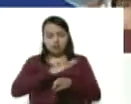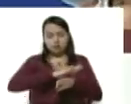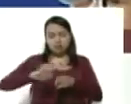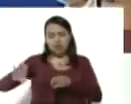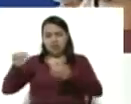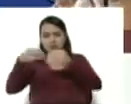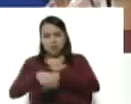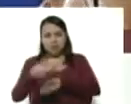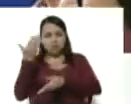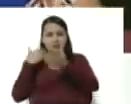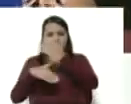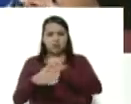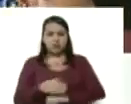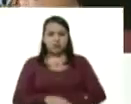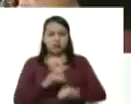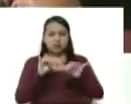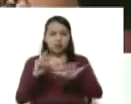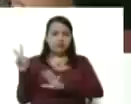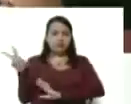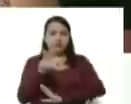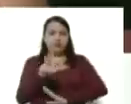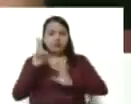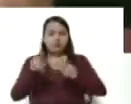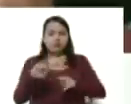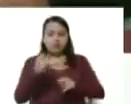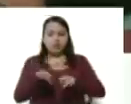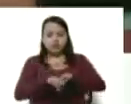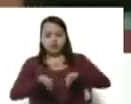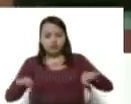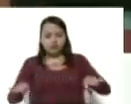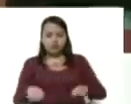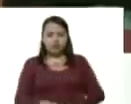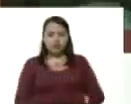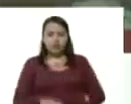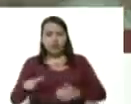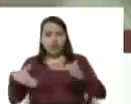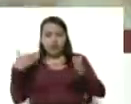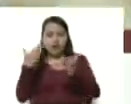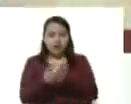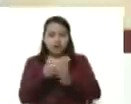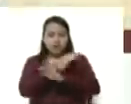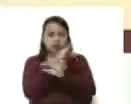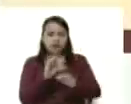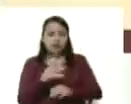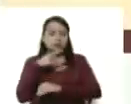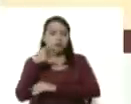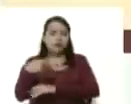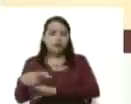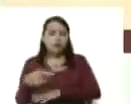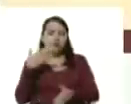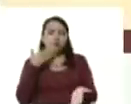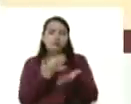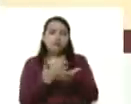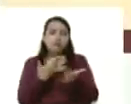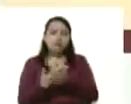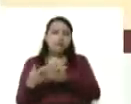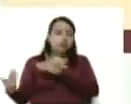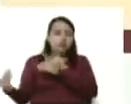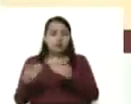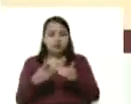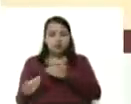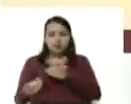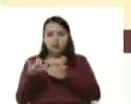cual Venezuela nunca se va a separar hasta que por los medios políticos las propuestas de negociación